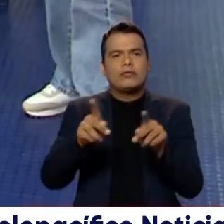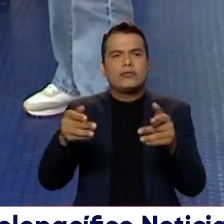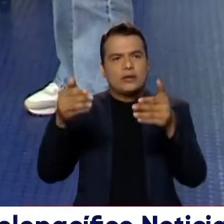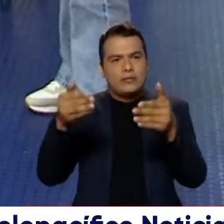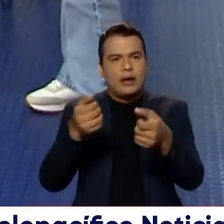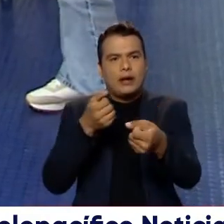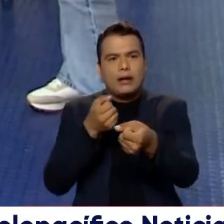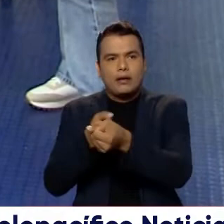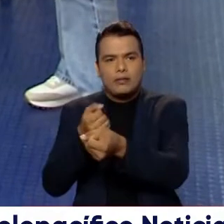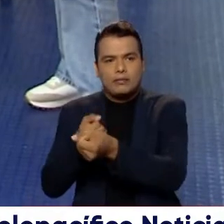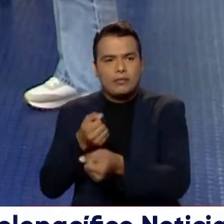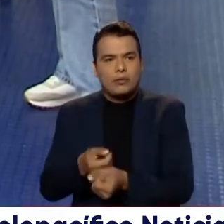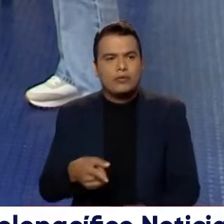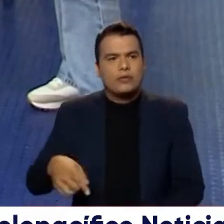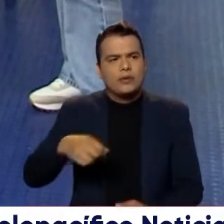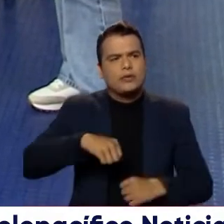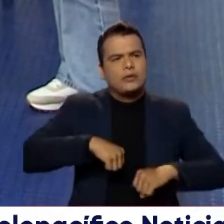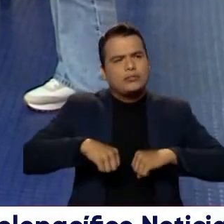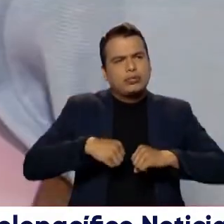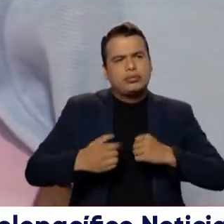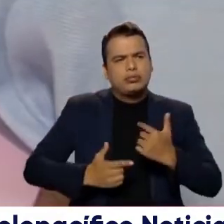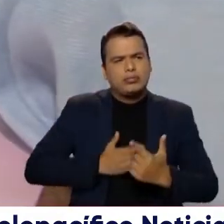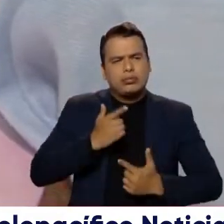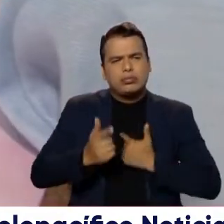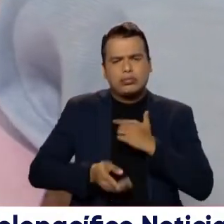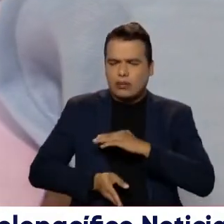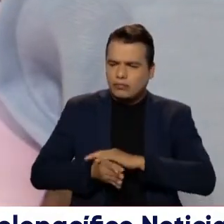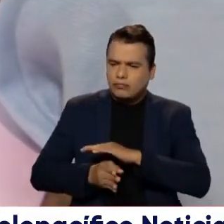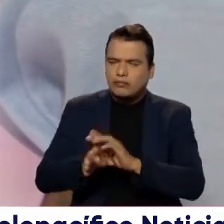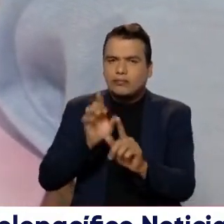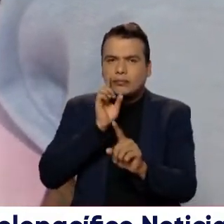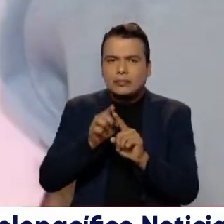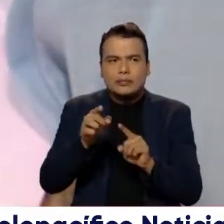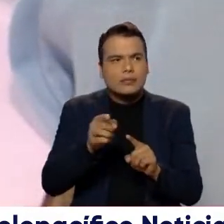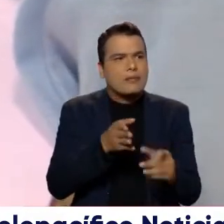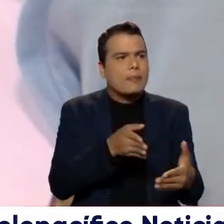esta comunidad seguirán luchando para cerrar las brechas sociales y